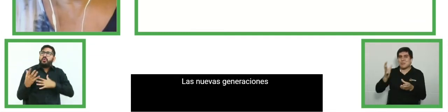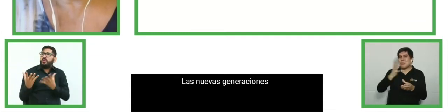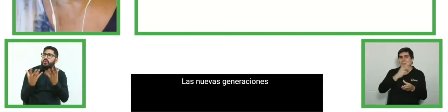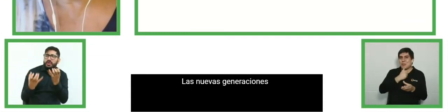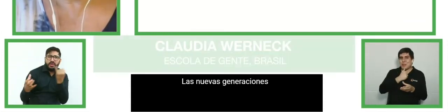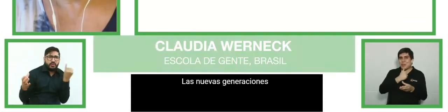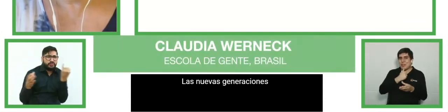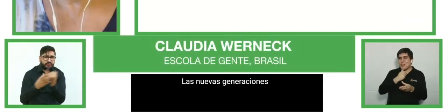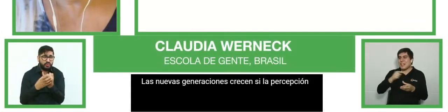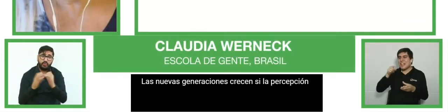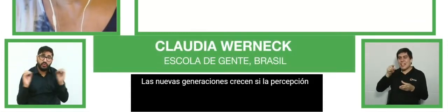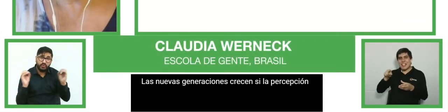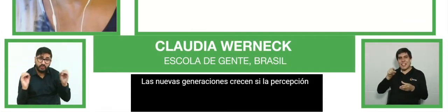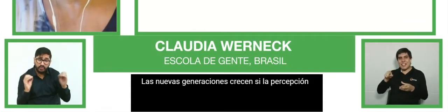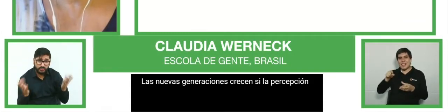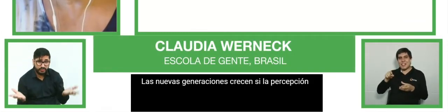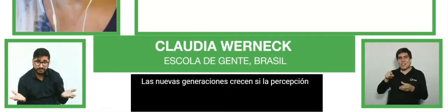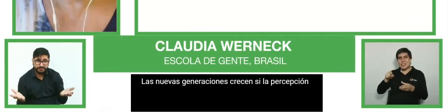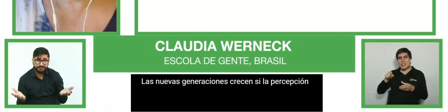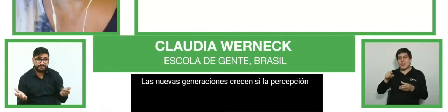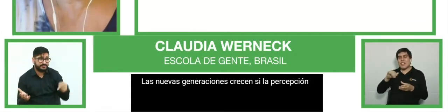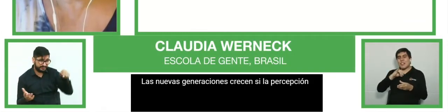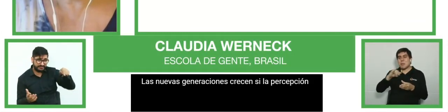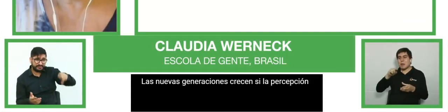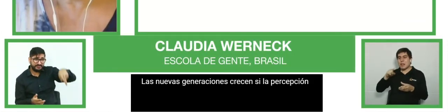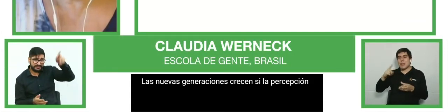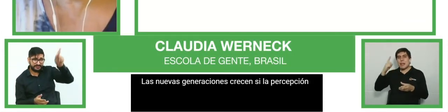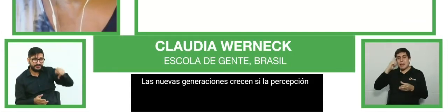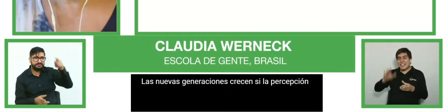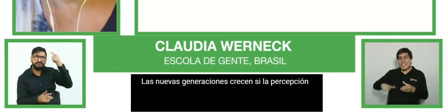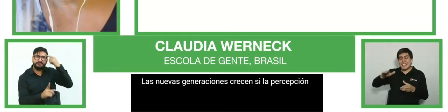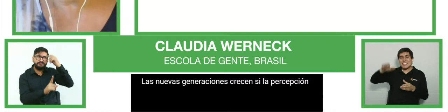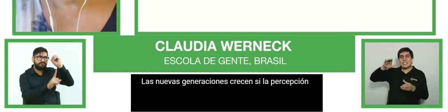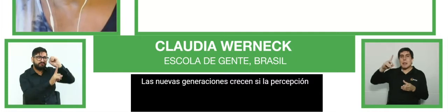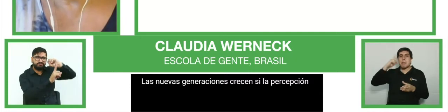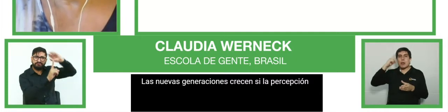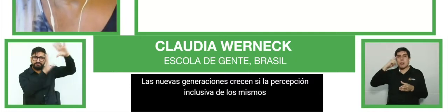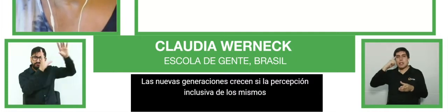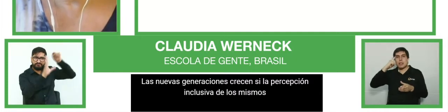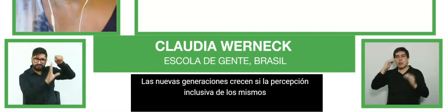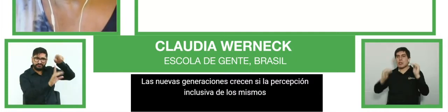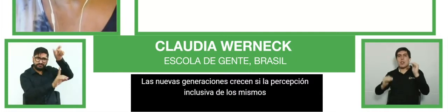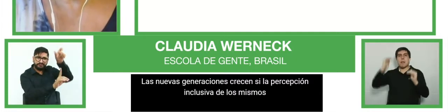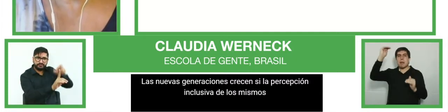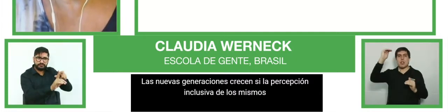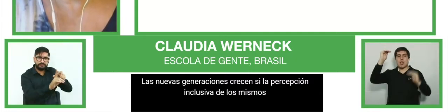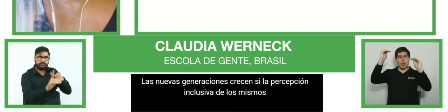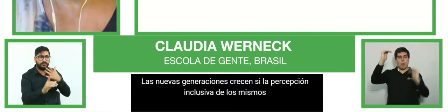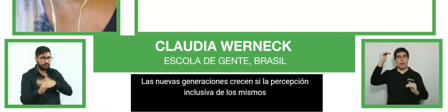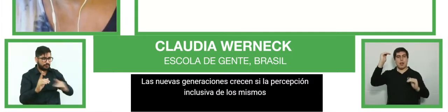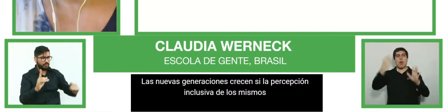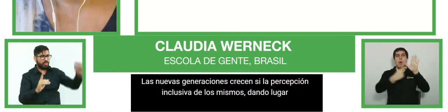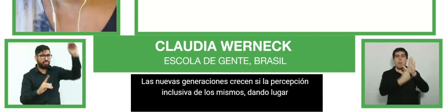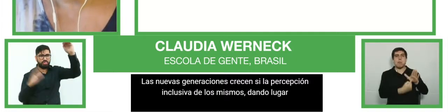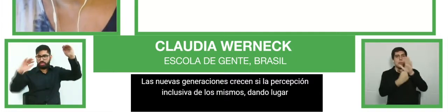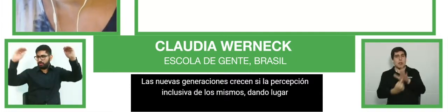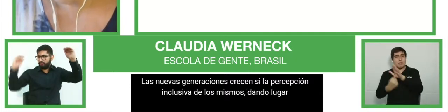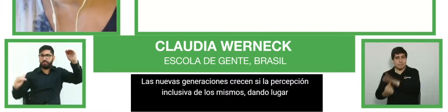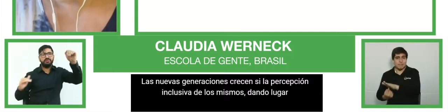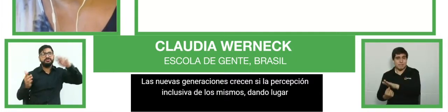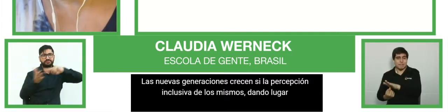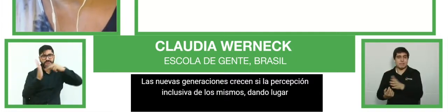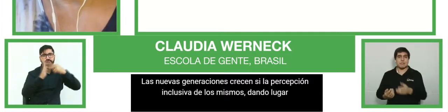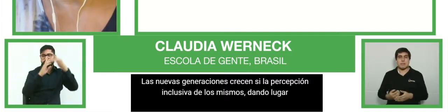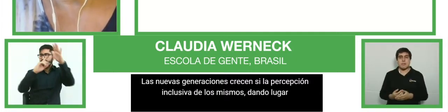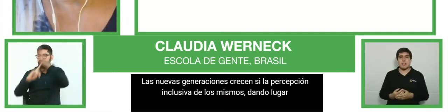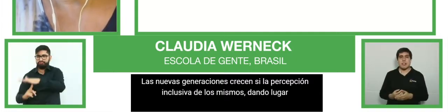la perpetuación de estigmas. Ya sabemos cuánto cuesta discriminar a las